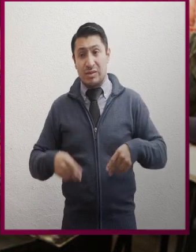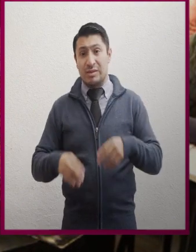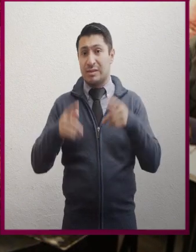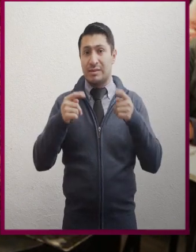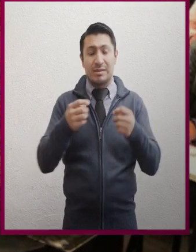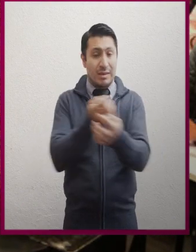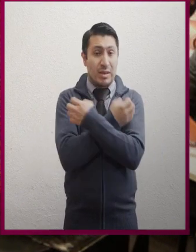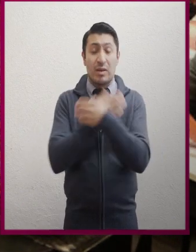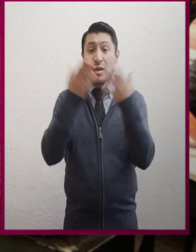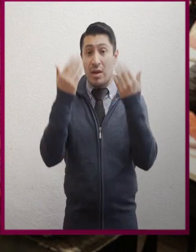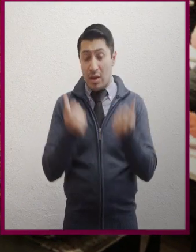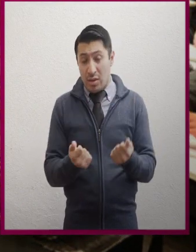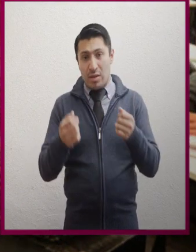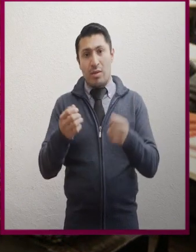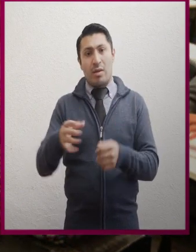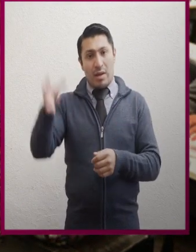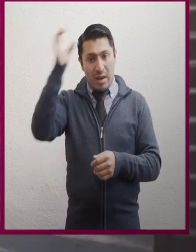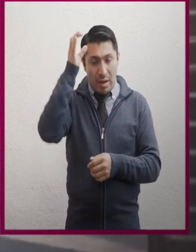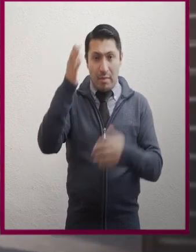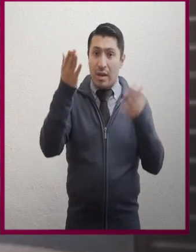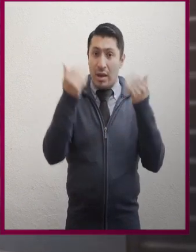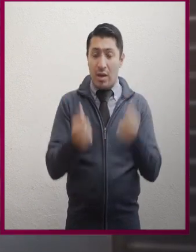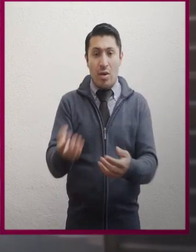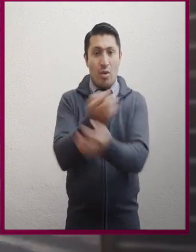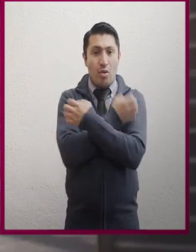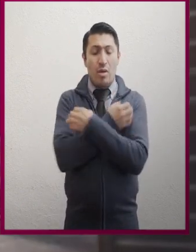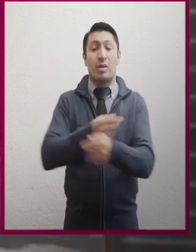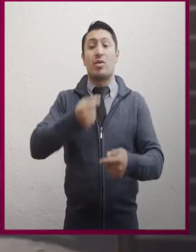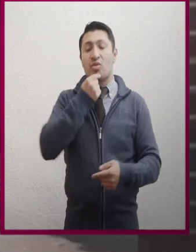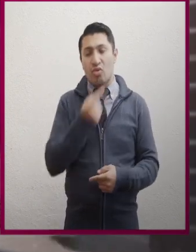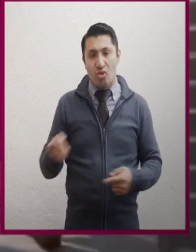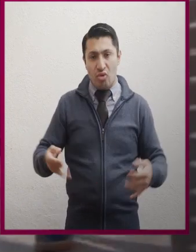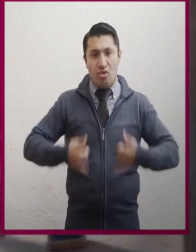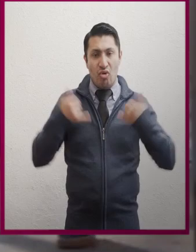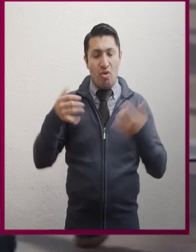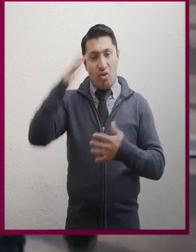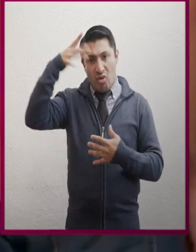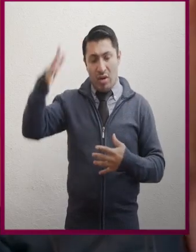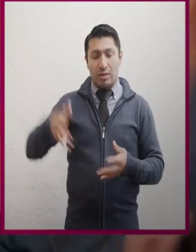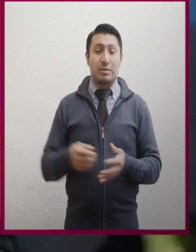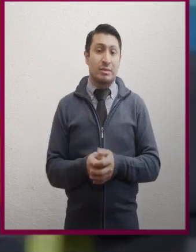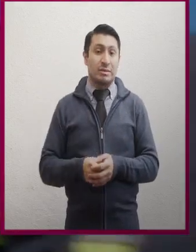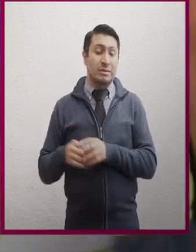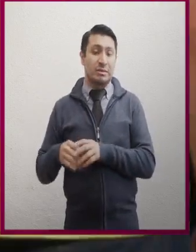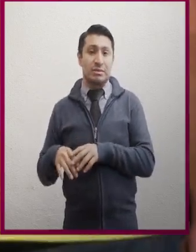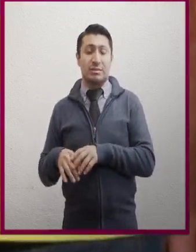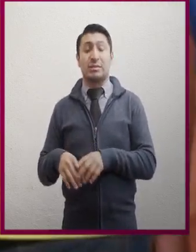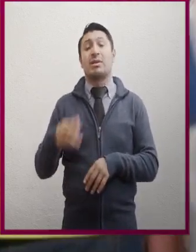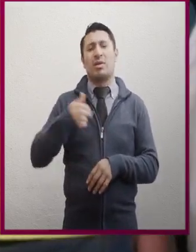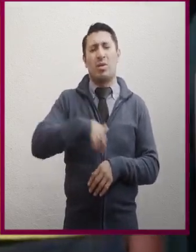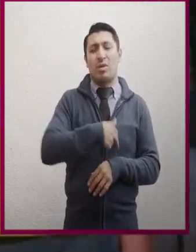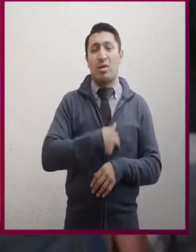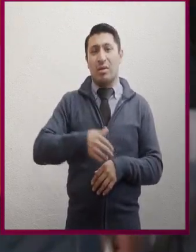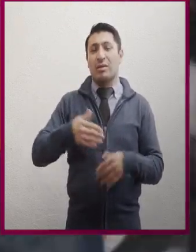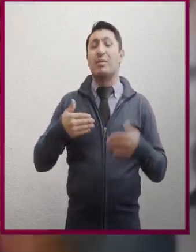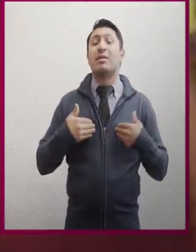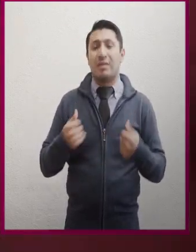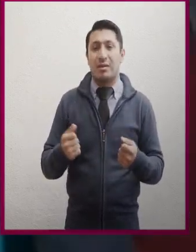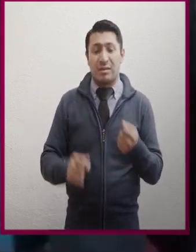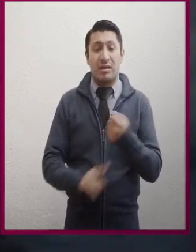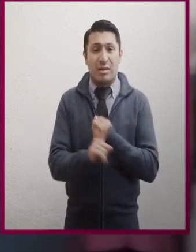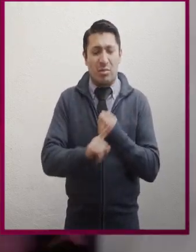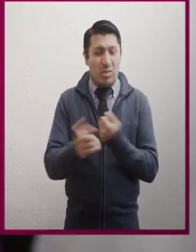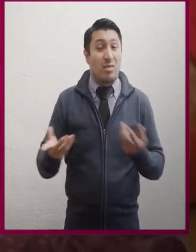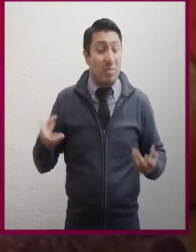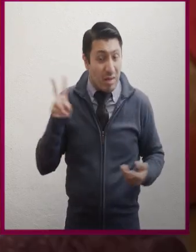educación, niños, jóvenes y adultos. ¿Hemos podido tomar mayor conciencia de los problemas de las migraciones? ¿Pudimos deshacernos de